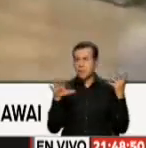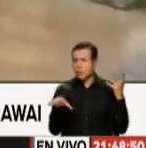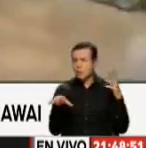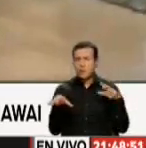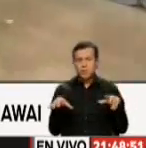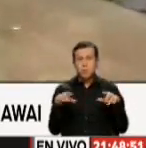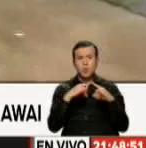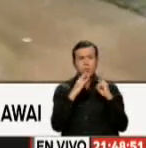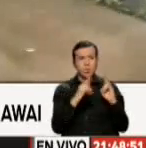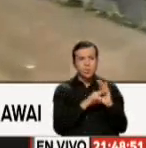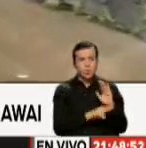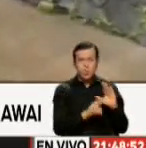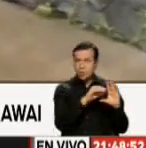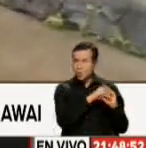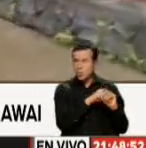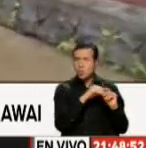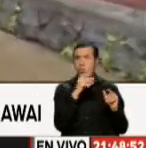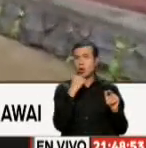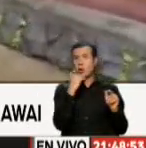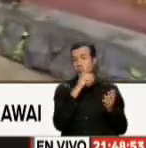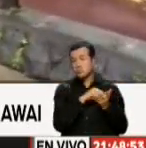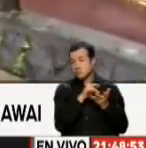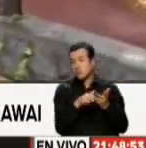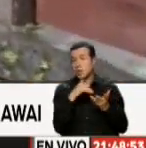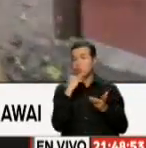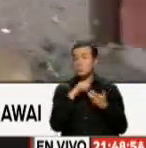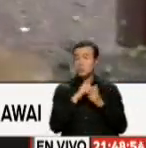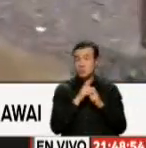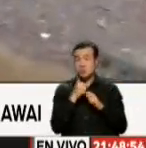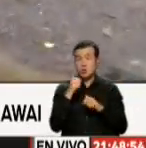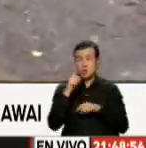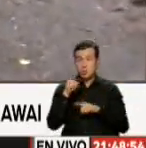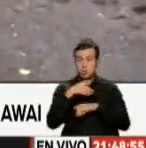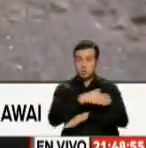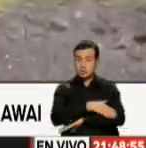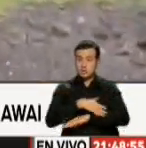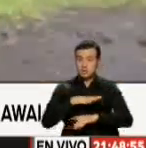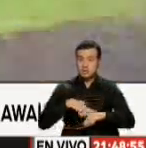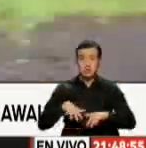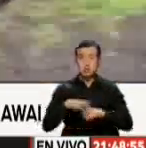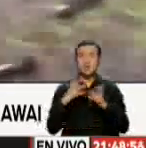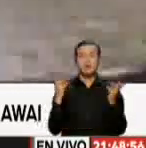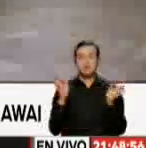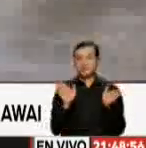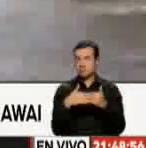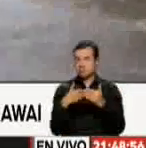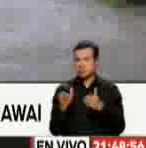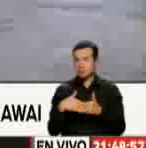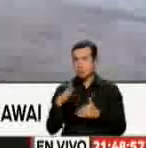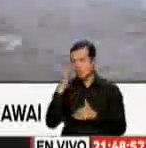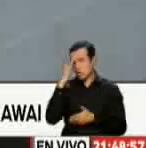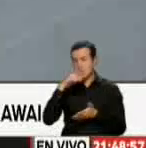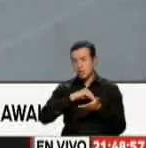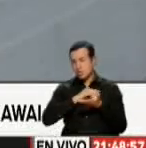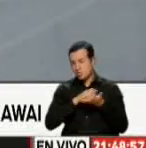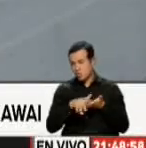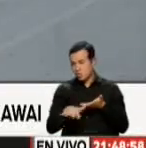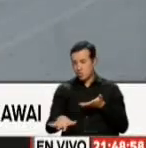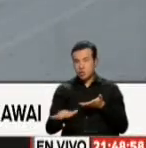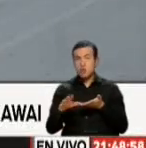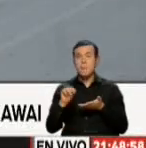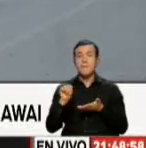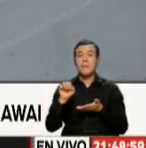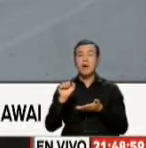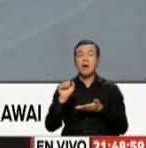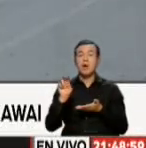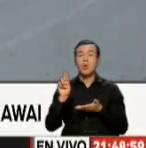albergues, ya que se teme por inundaciones y deslizamientos de tierra. Varias autopistas en la Isla Grande están parcialmente bloqueadas por derrumbe. Páez. En Maui se espera